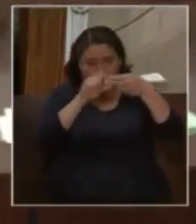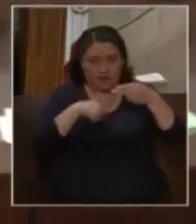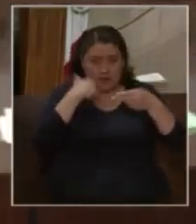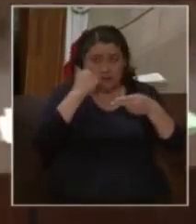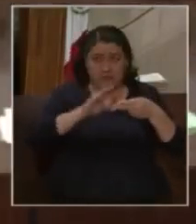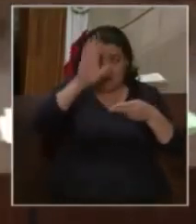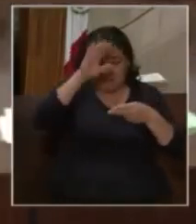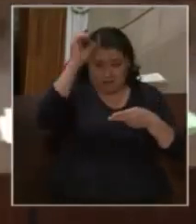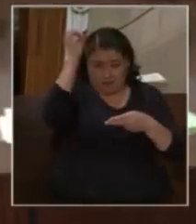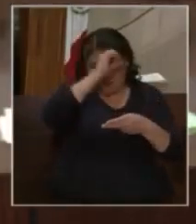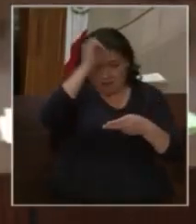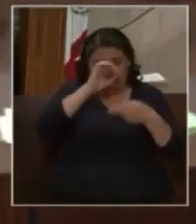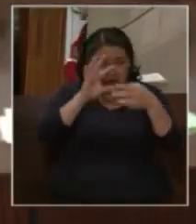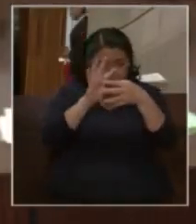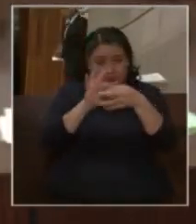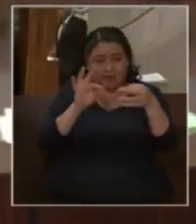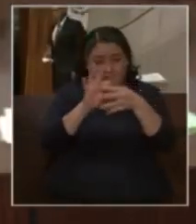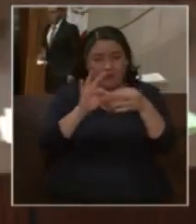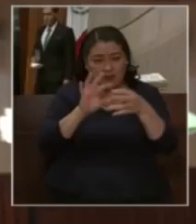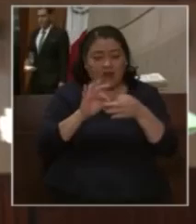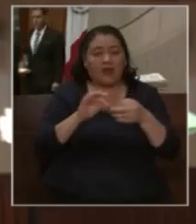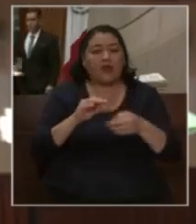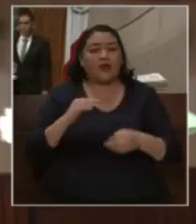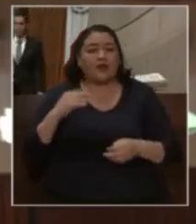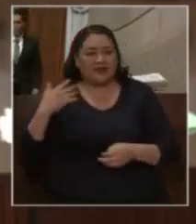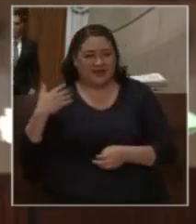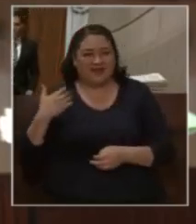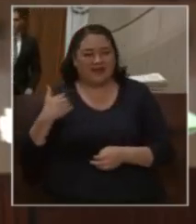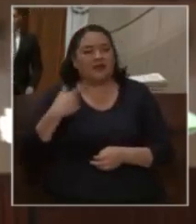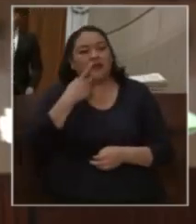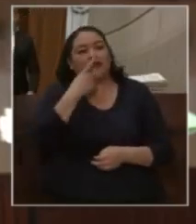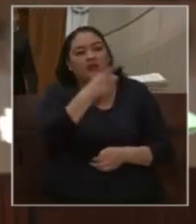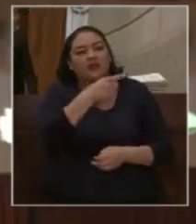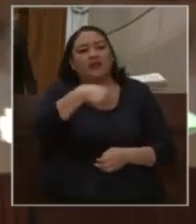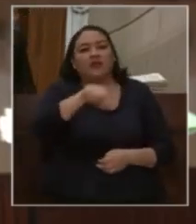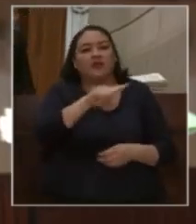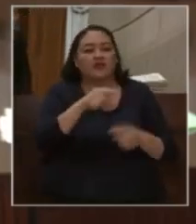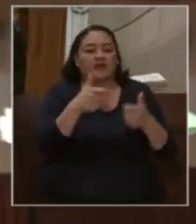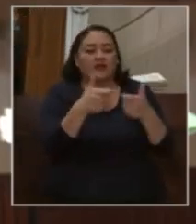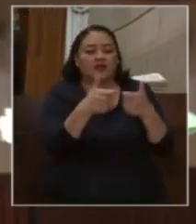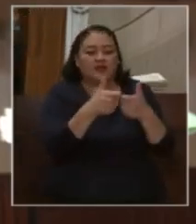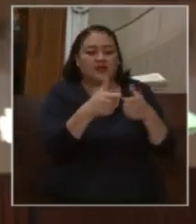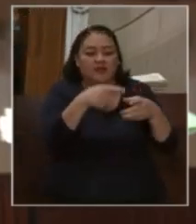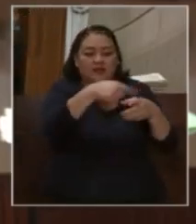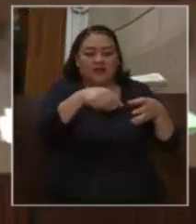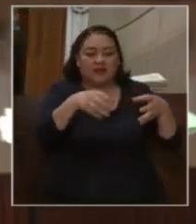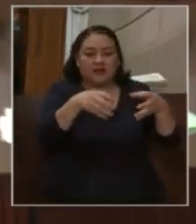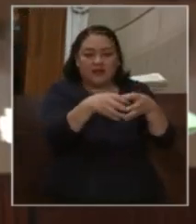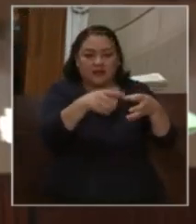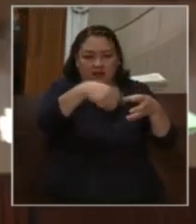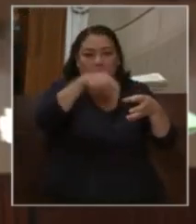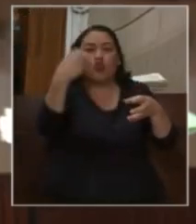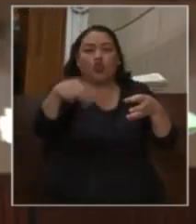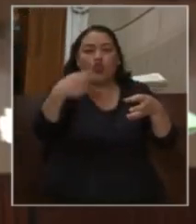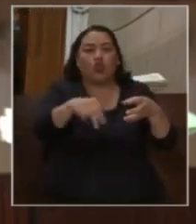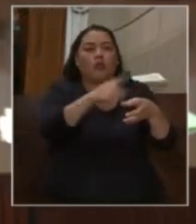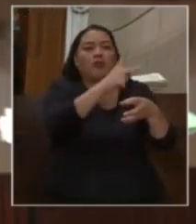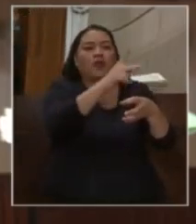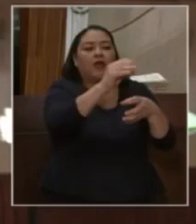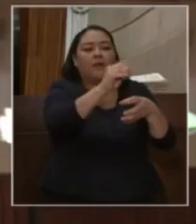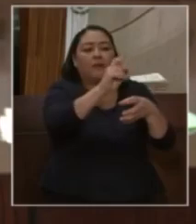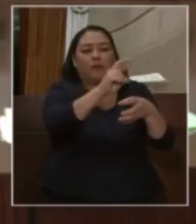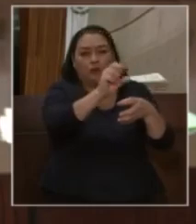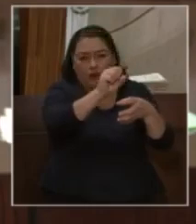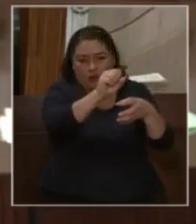al pues ya muy mencionado fideicomiso por los demás, en el cual